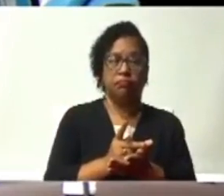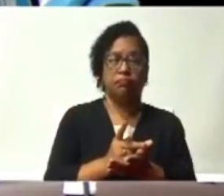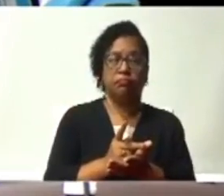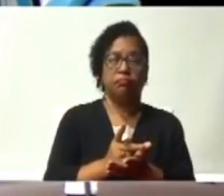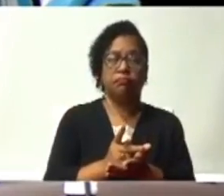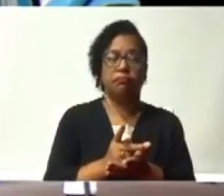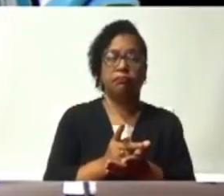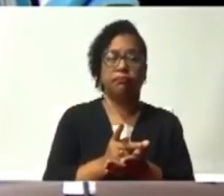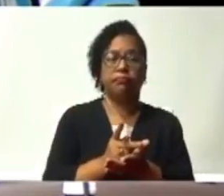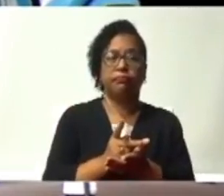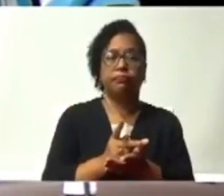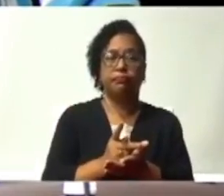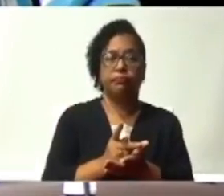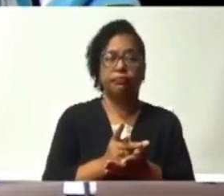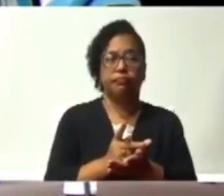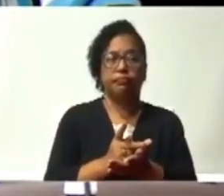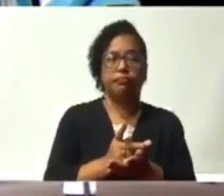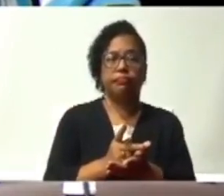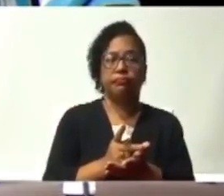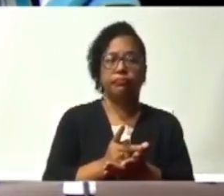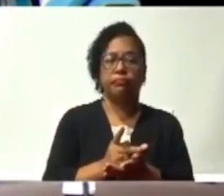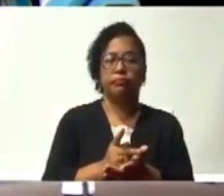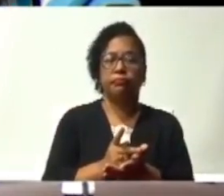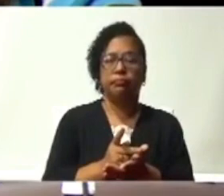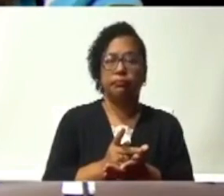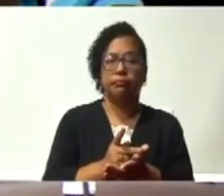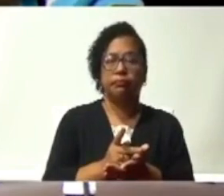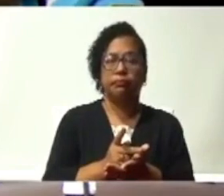No quisiera hoy